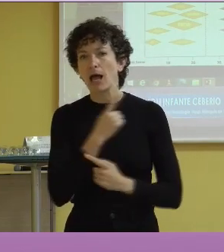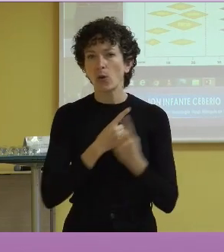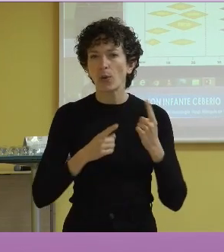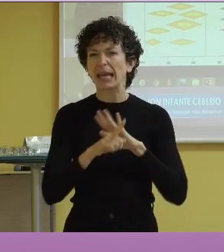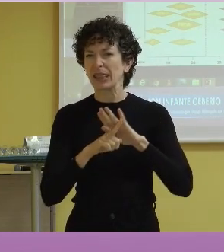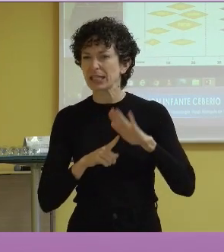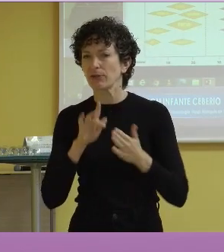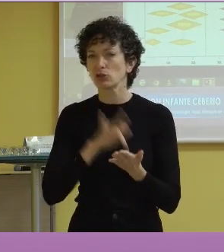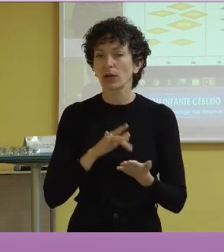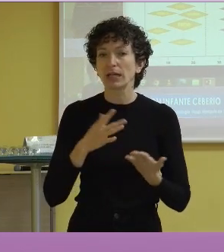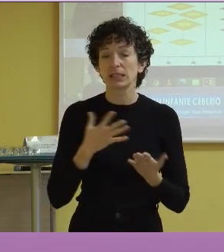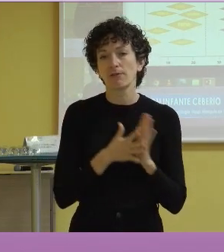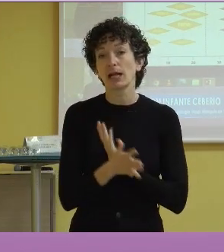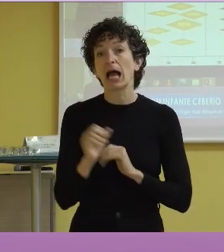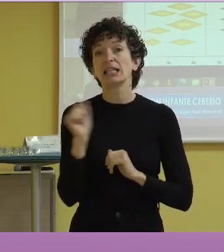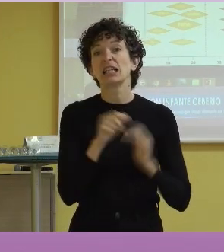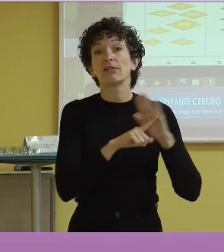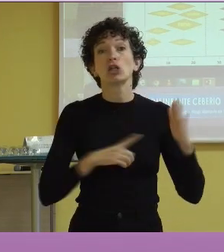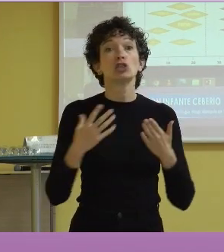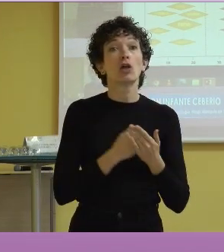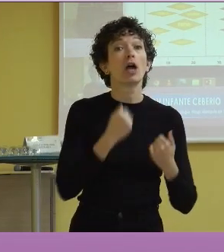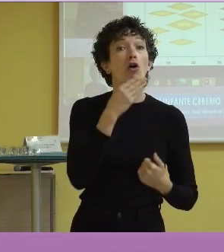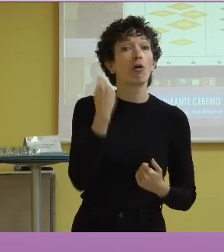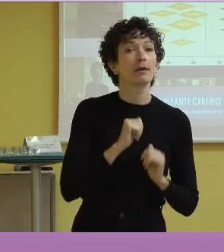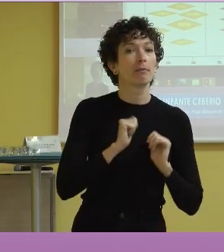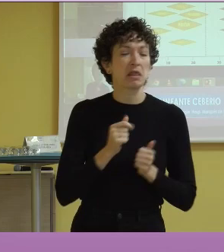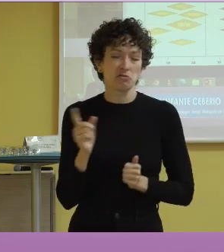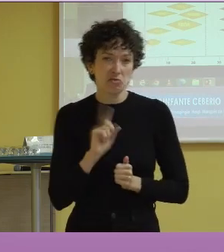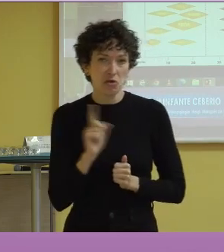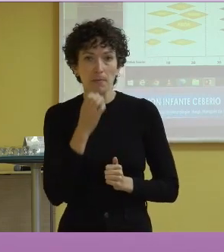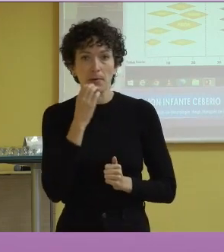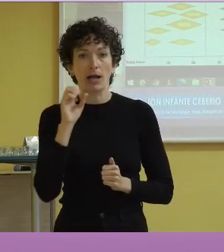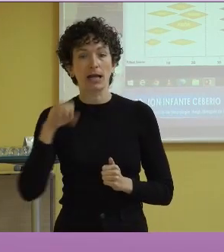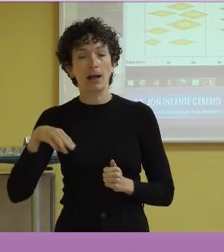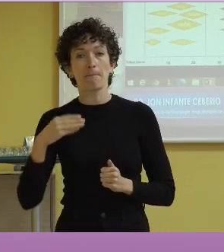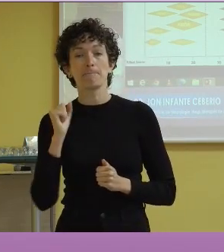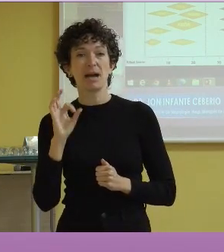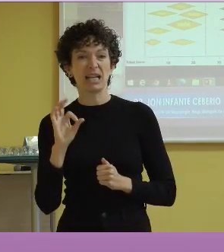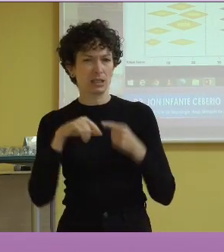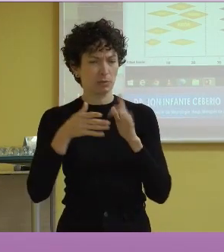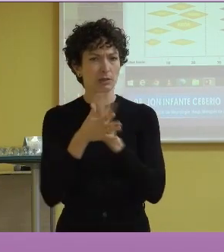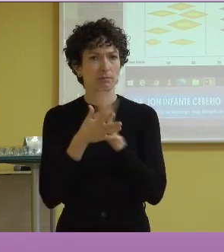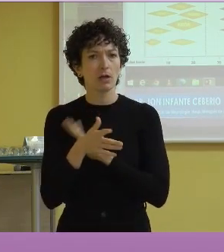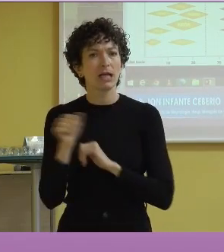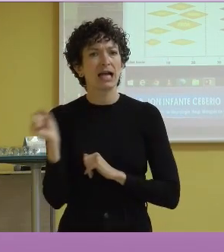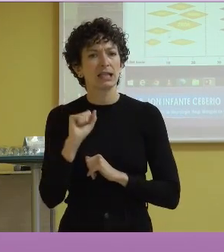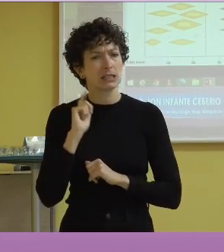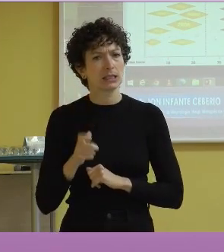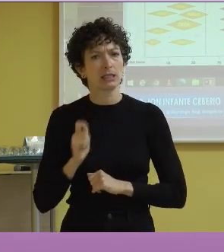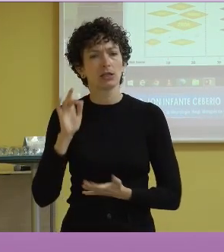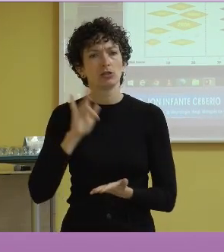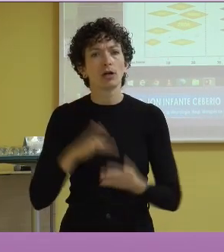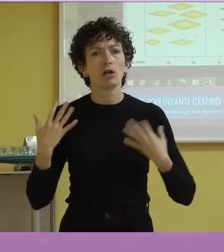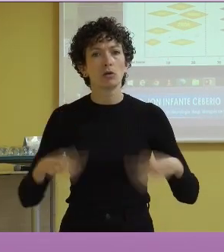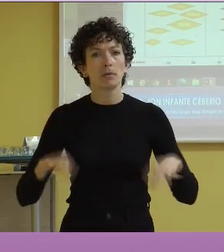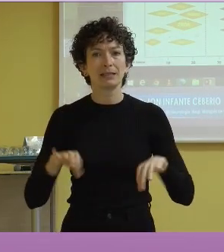también, no todas las ataxias recesivas empiezan en edades jóvenes, por ejemplo el CANVAS, que hablaré luego, que es una ataxia bastante frecuente, pues